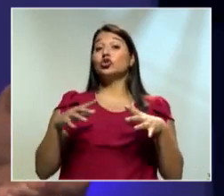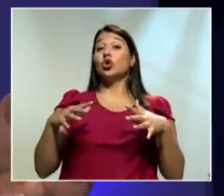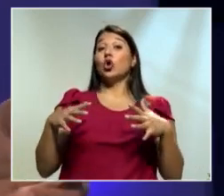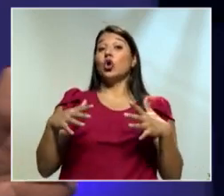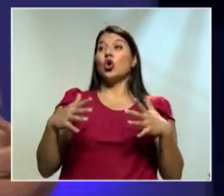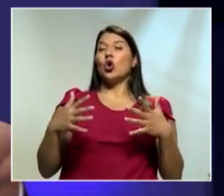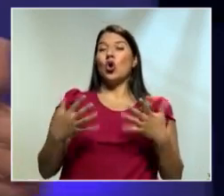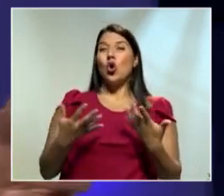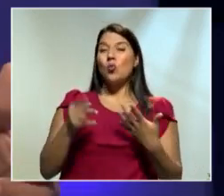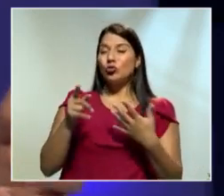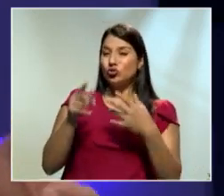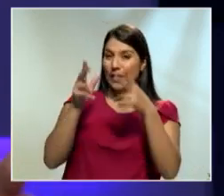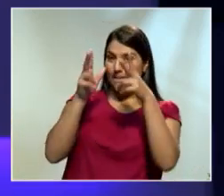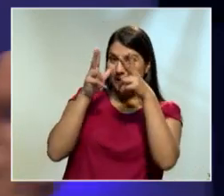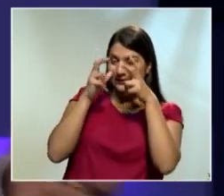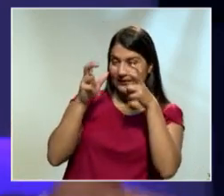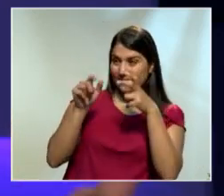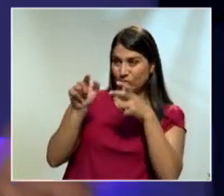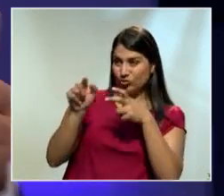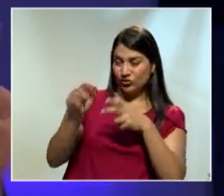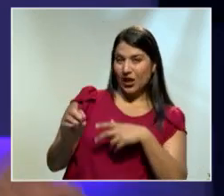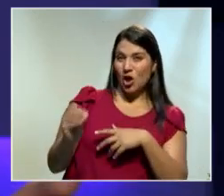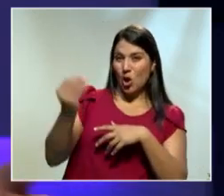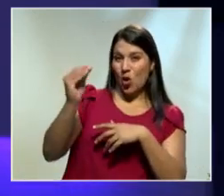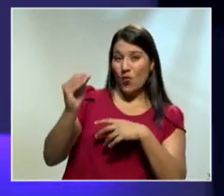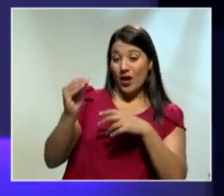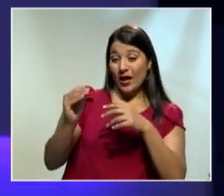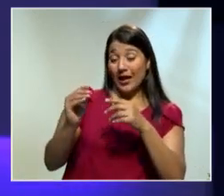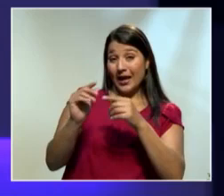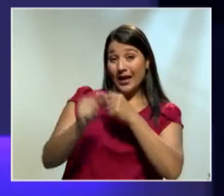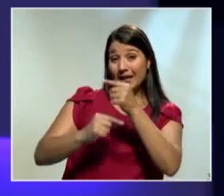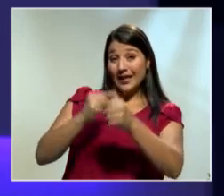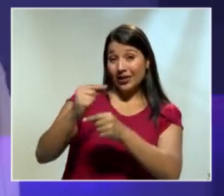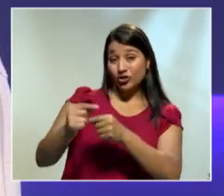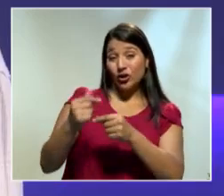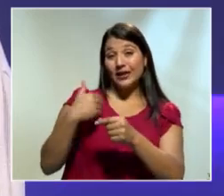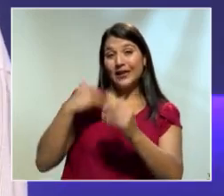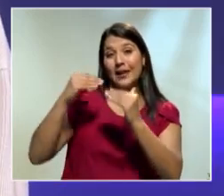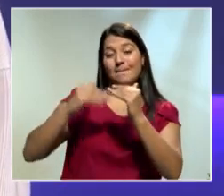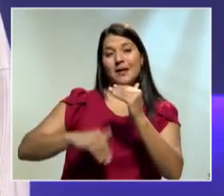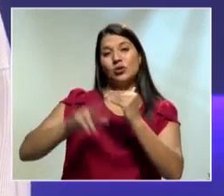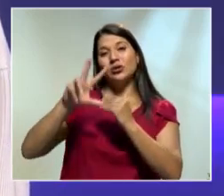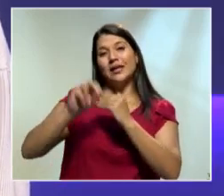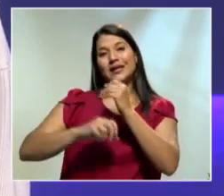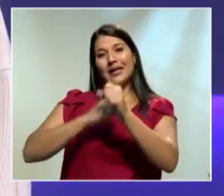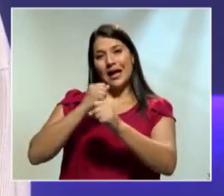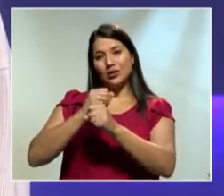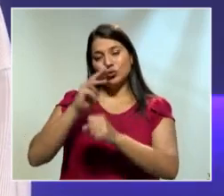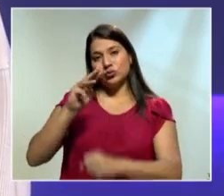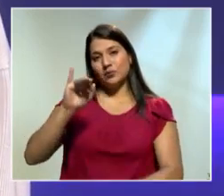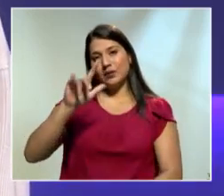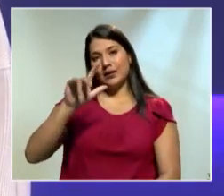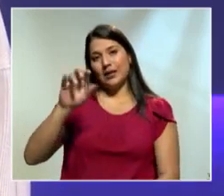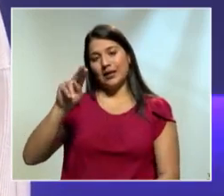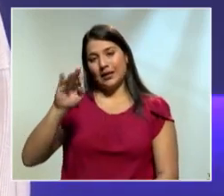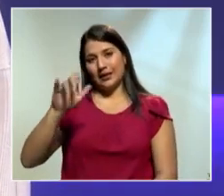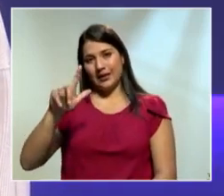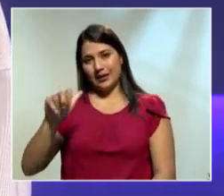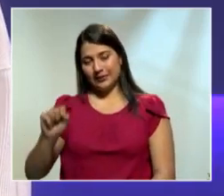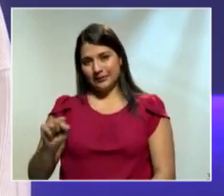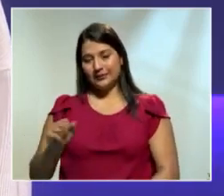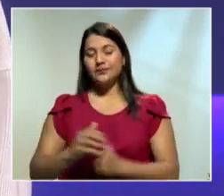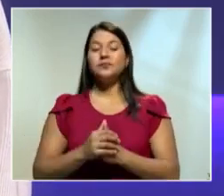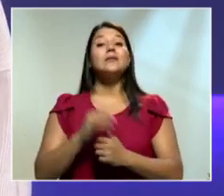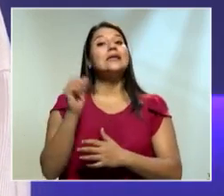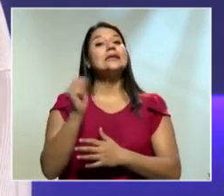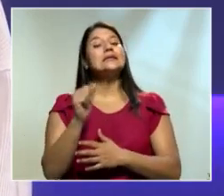tu generación, en la generación de los millennials, de la gente que tiene menos de 30 años? Sí, de hecho, quiero como retomar un poco lo que